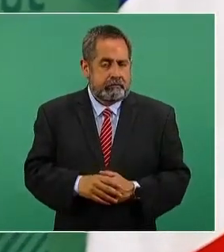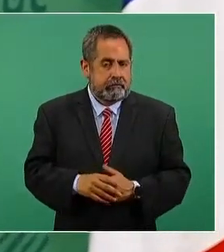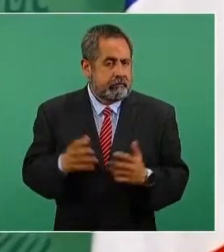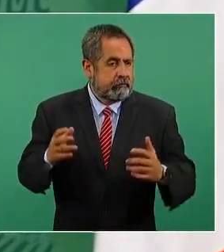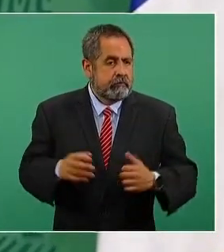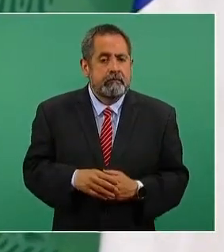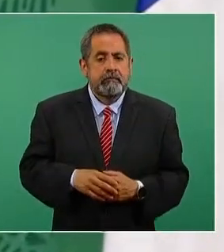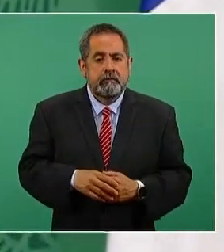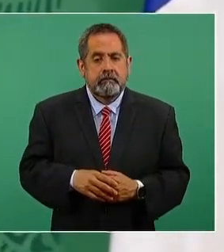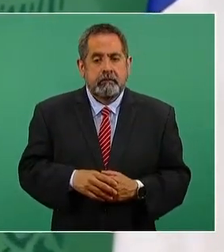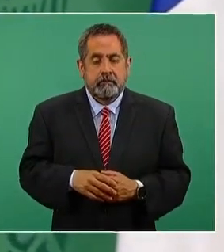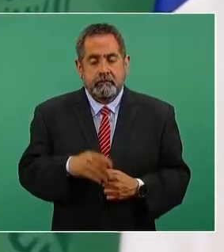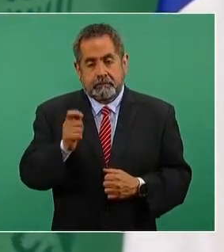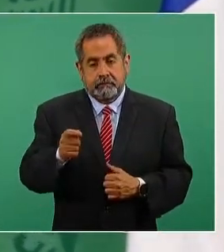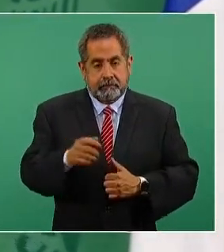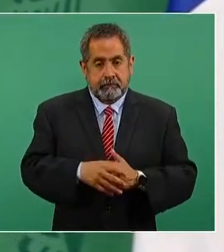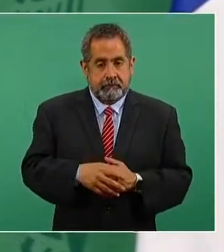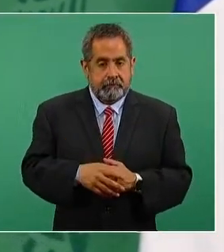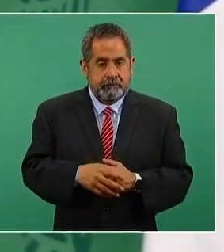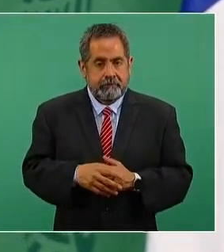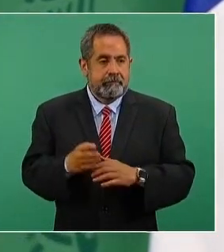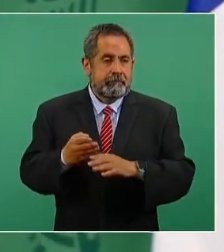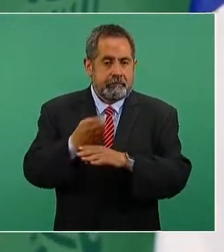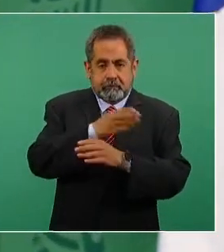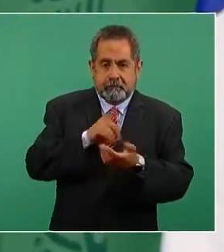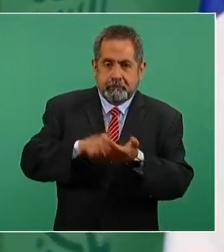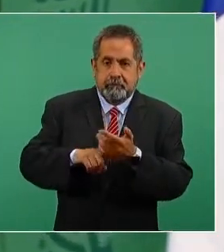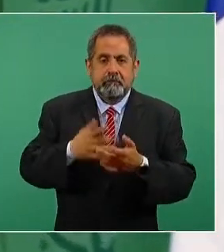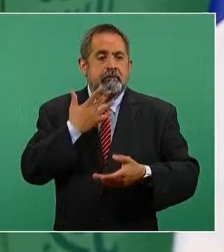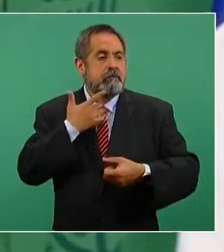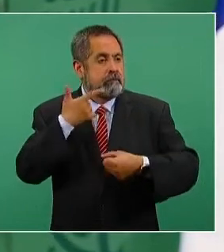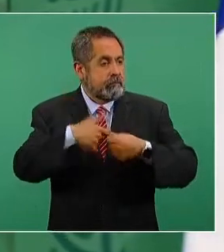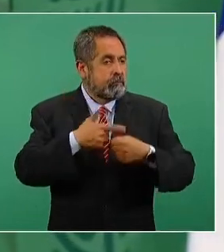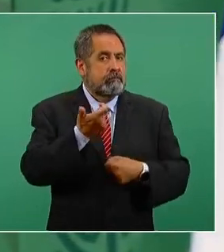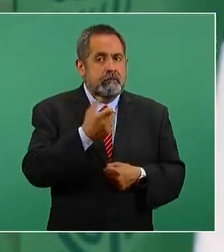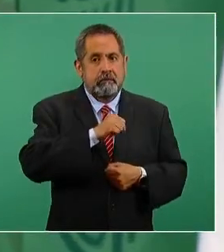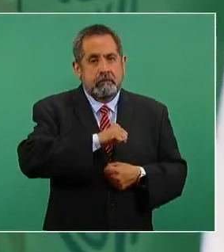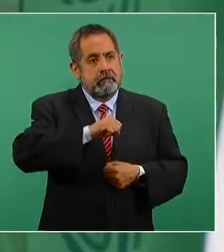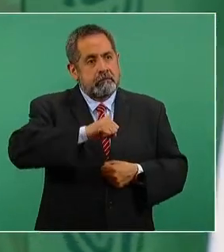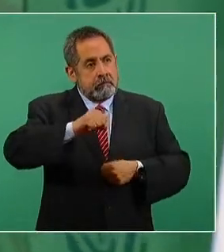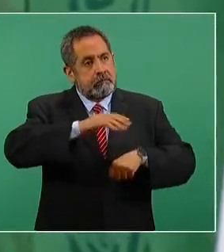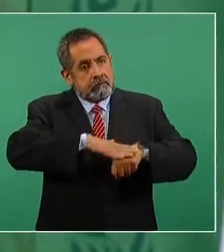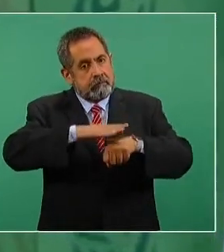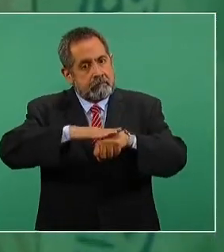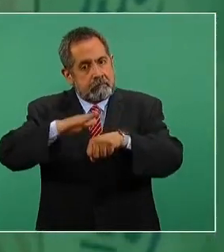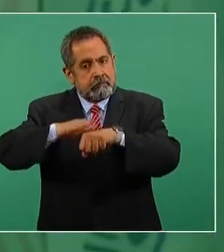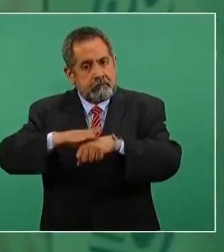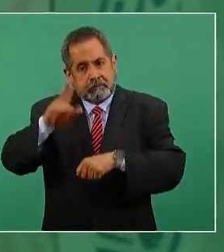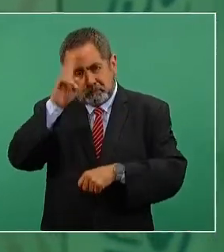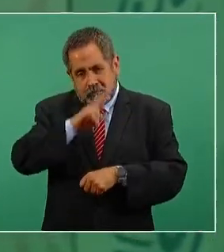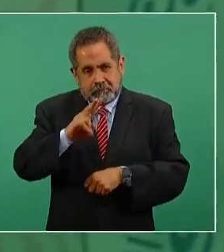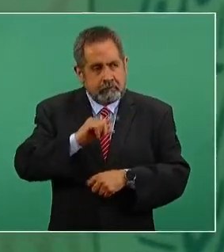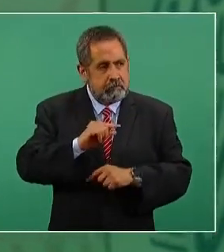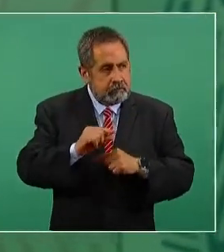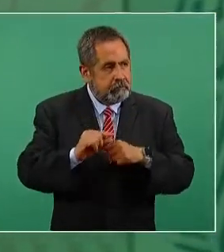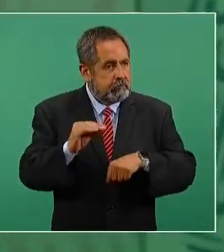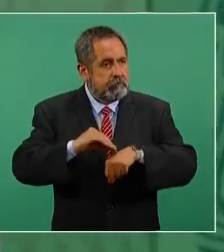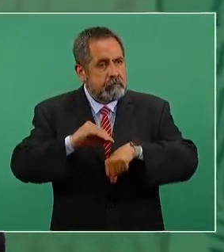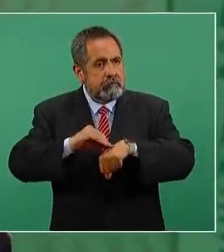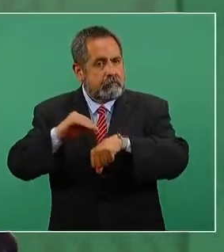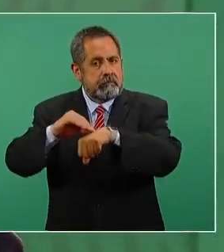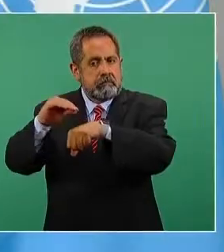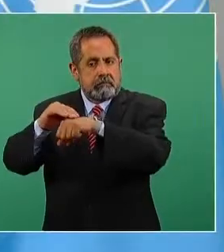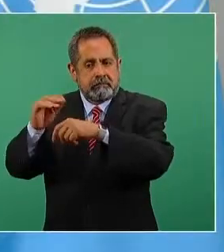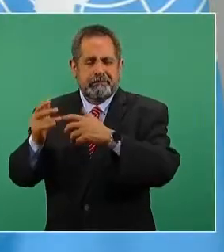o antes tenían que estar padeciendo de gasolinazos o de incrementos constantes en los